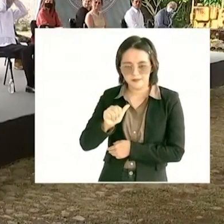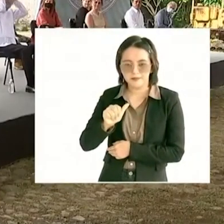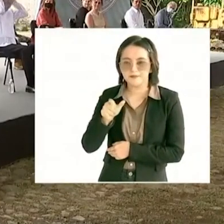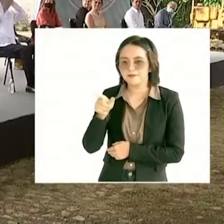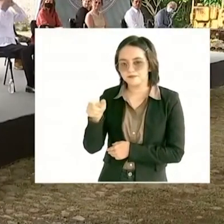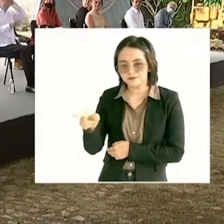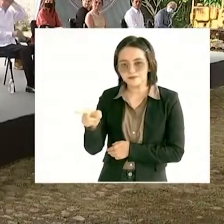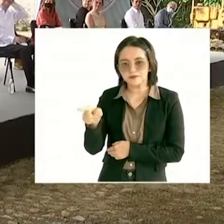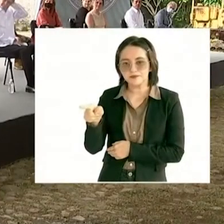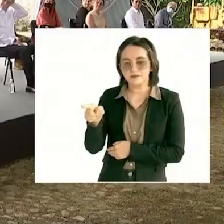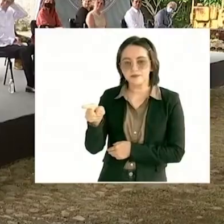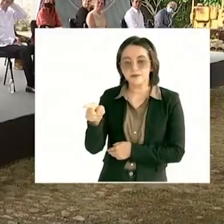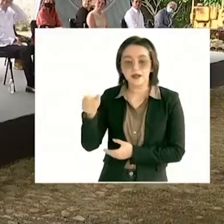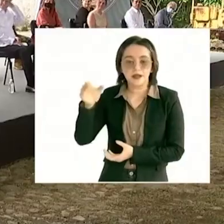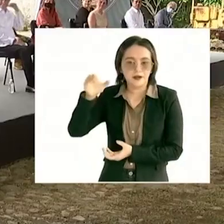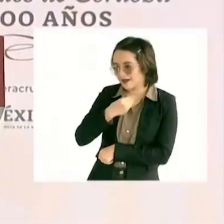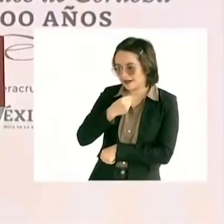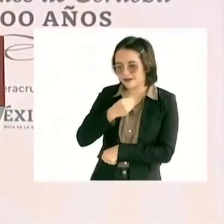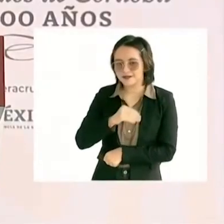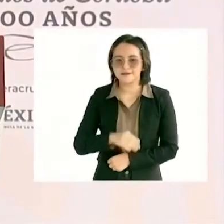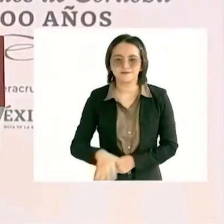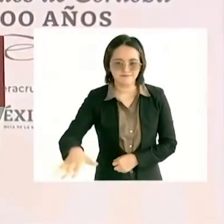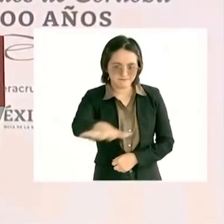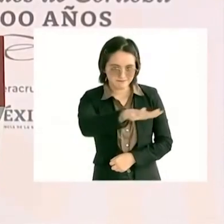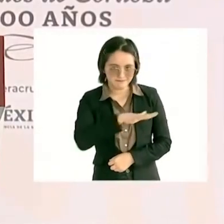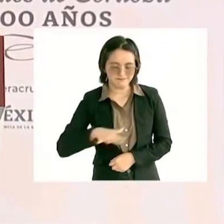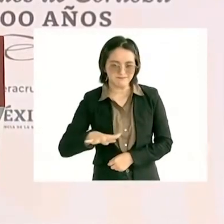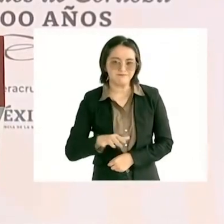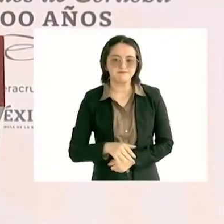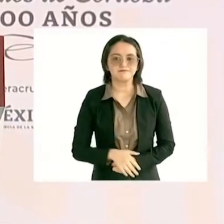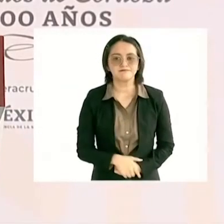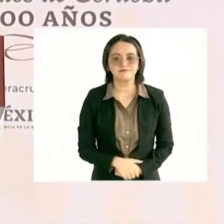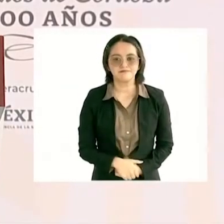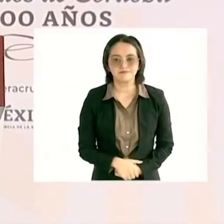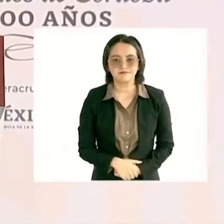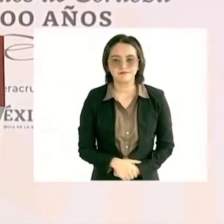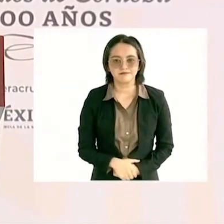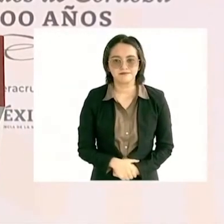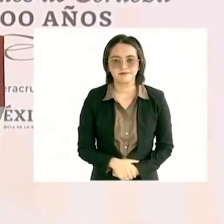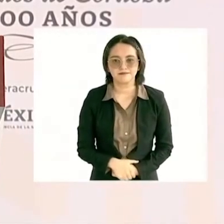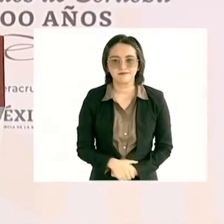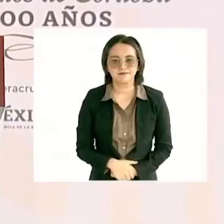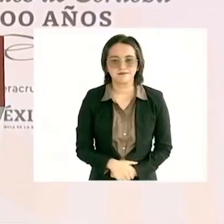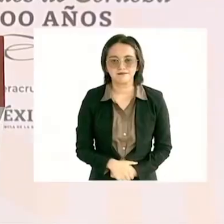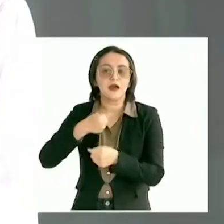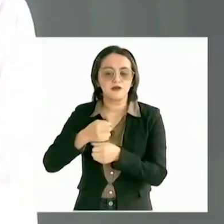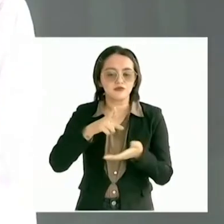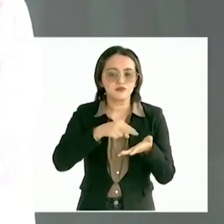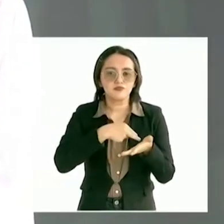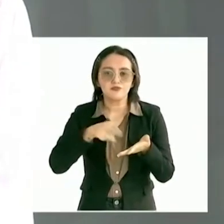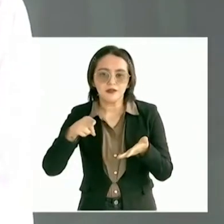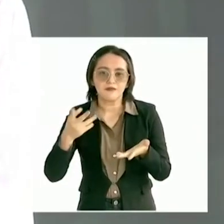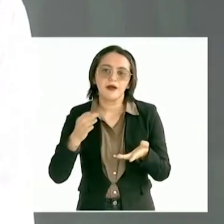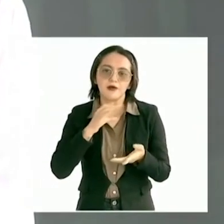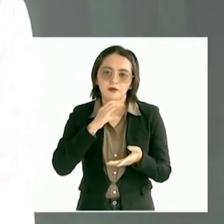intención de cruzar de manera irregular a eeuu pero ambos gobiernos anunciaron que se reunirán para restablecer el